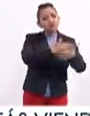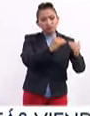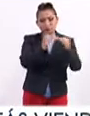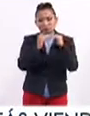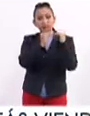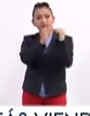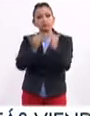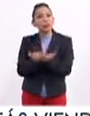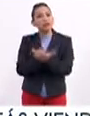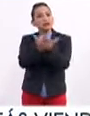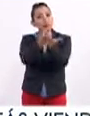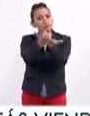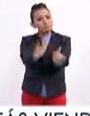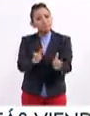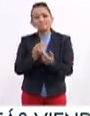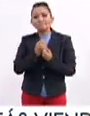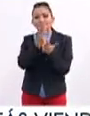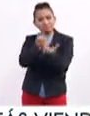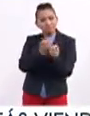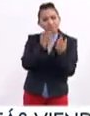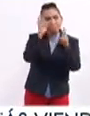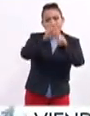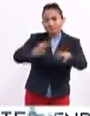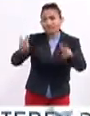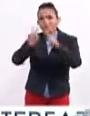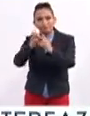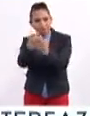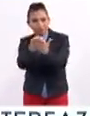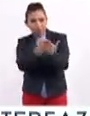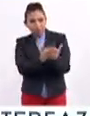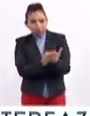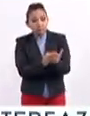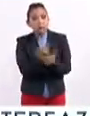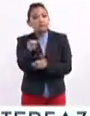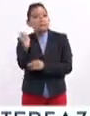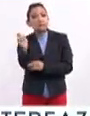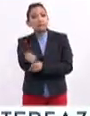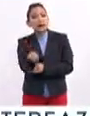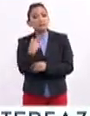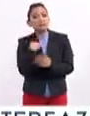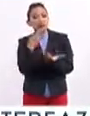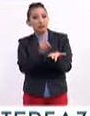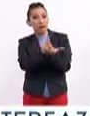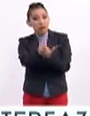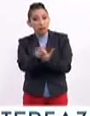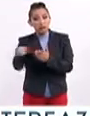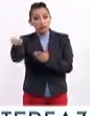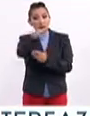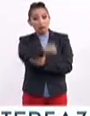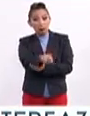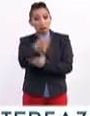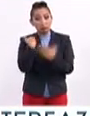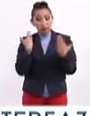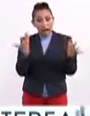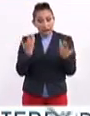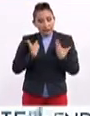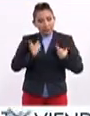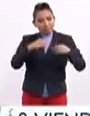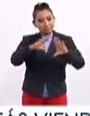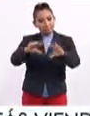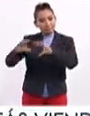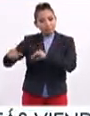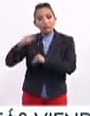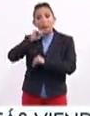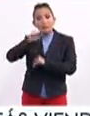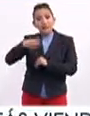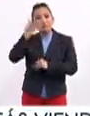democráticos que fomentan la libertad de expresión y el análisis crítico y que representan los derechos tanto de quienes imparten la formación como